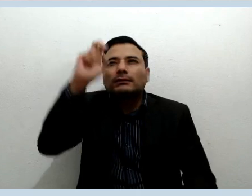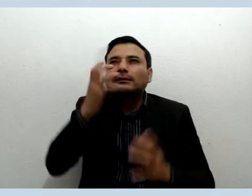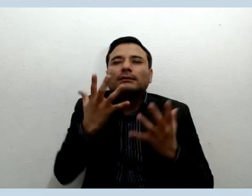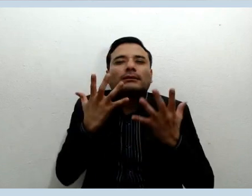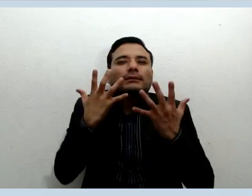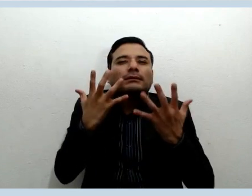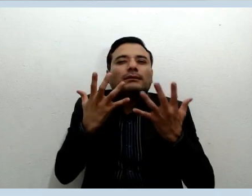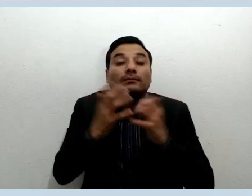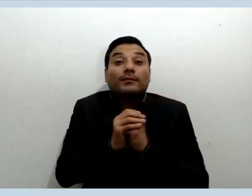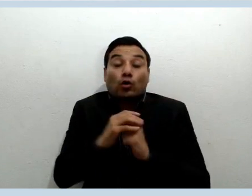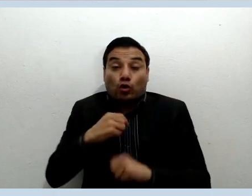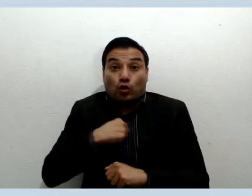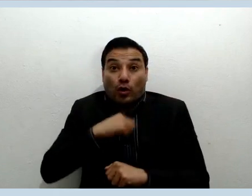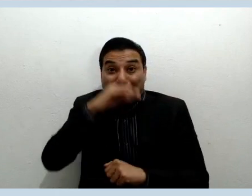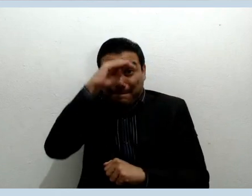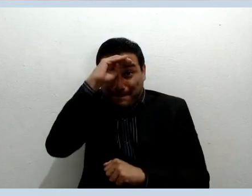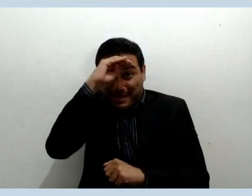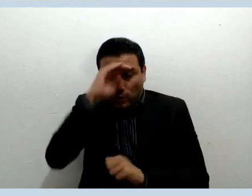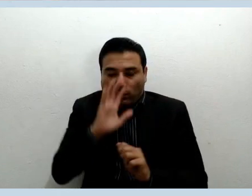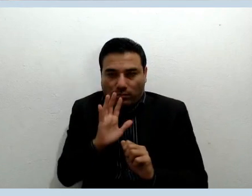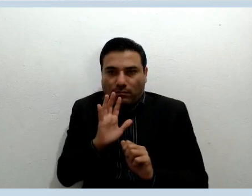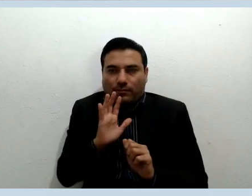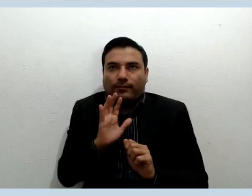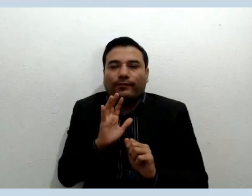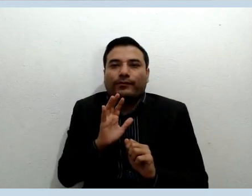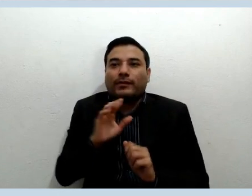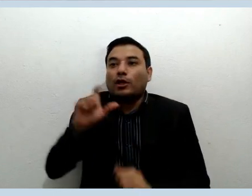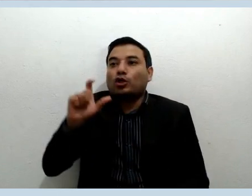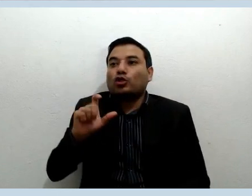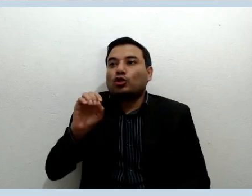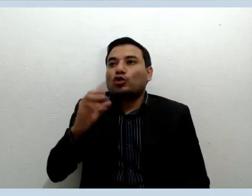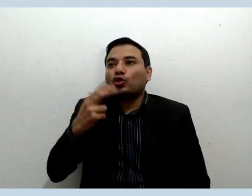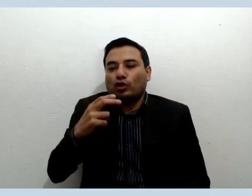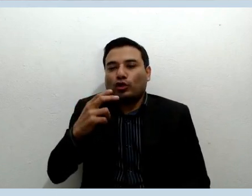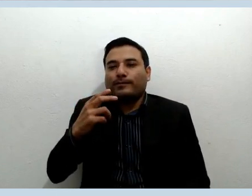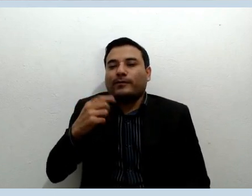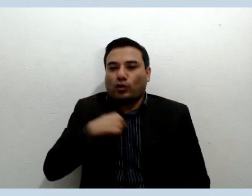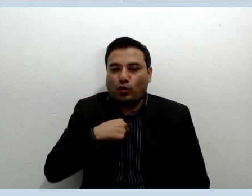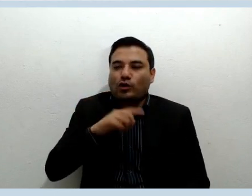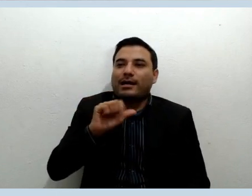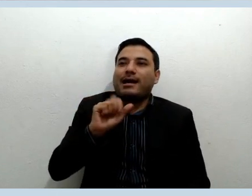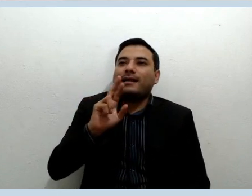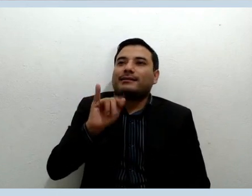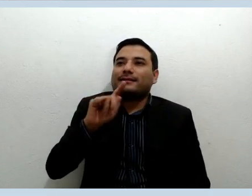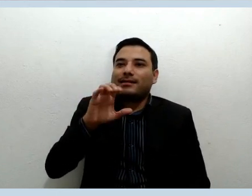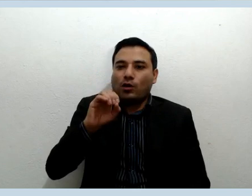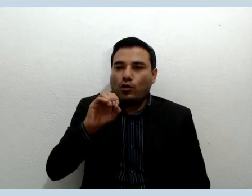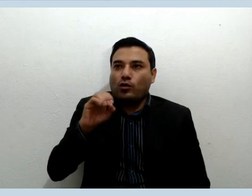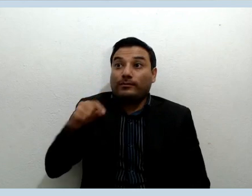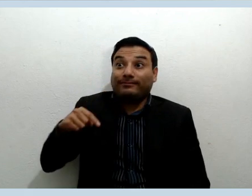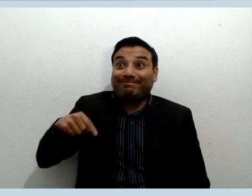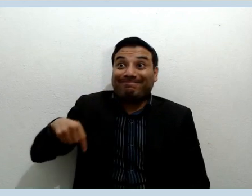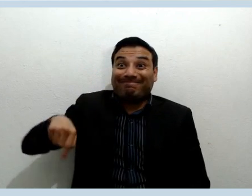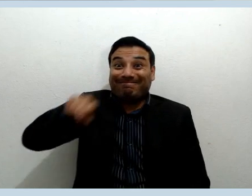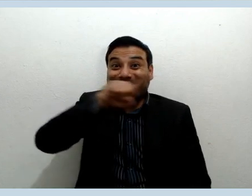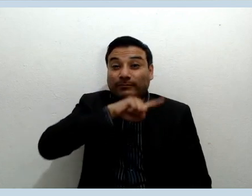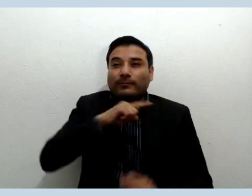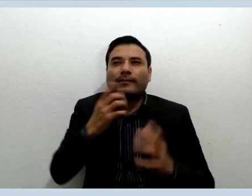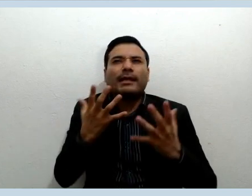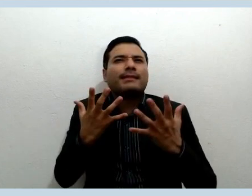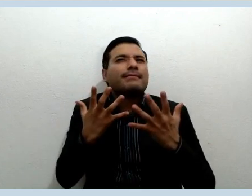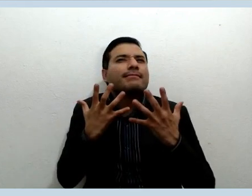que cosas que deseamos so yo y Aristeo Mora en ese entonces sí se han cumplido en apuntes y